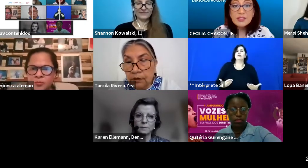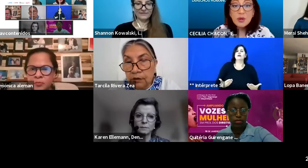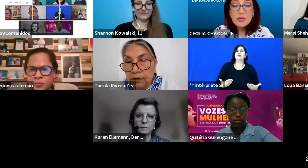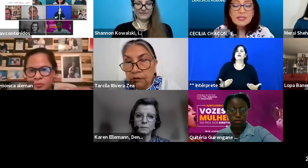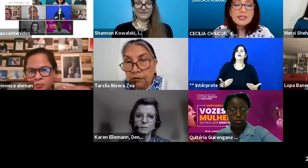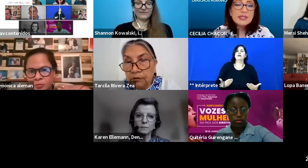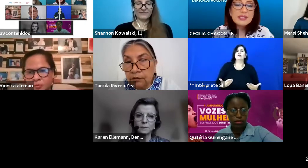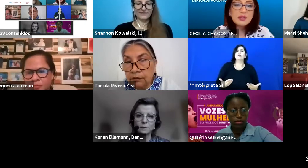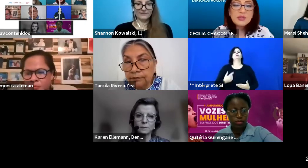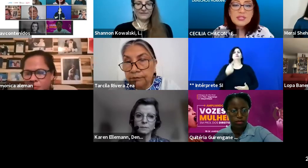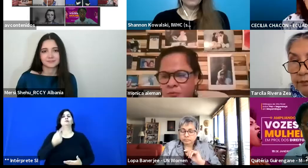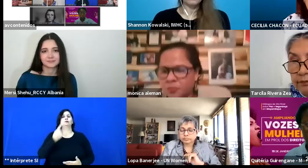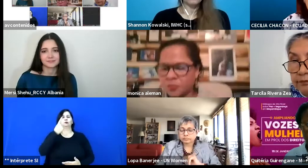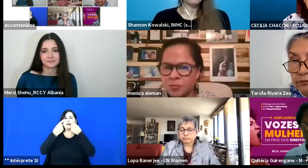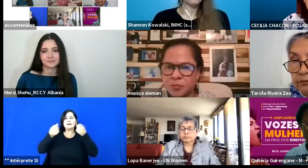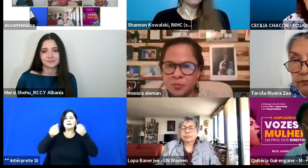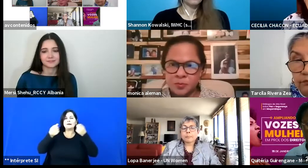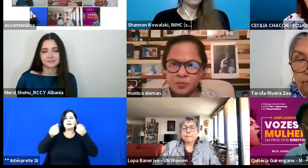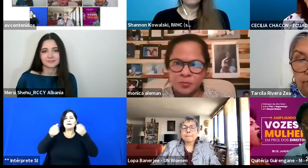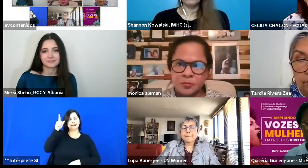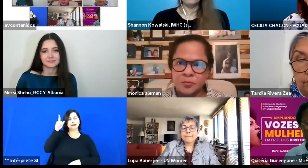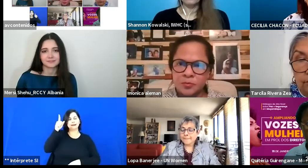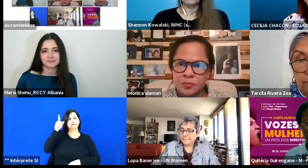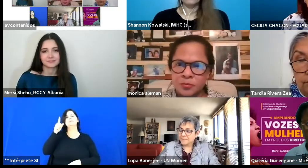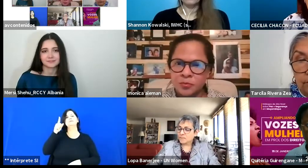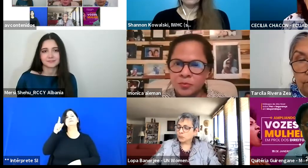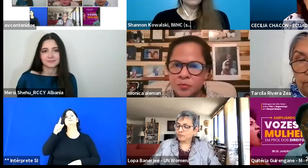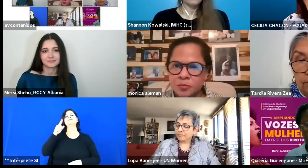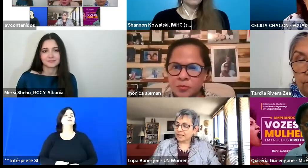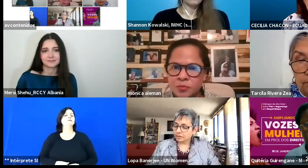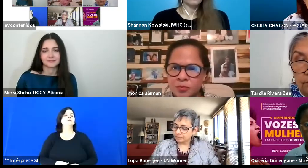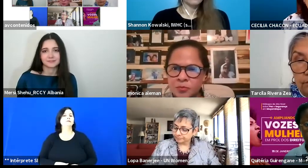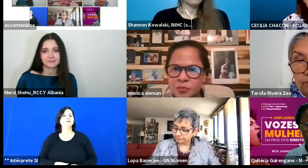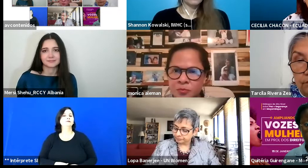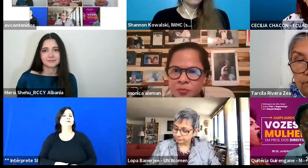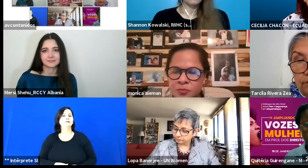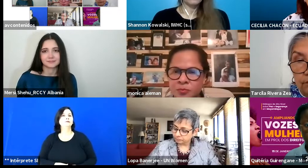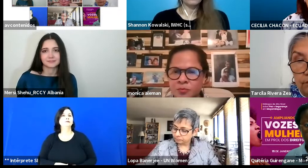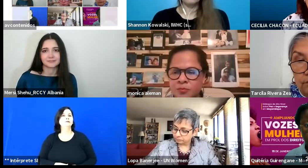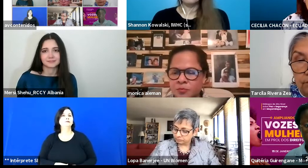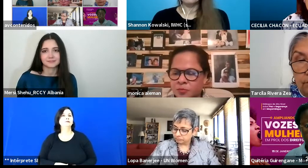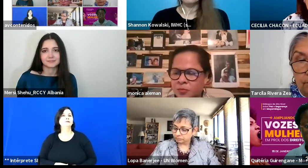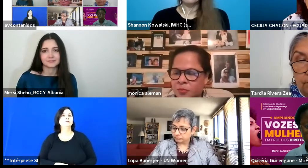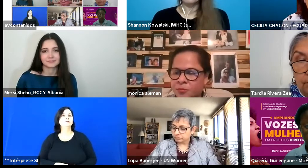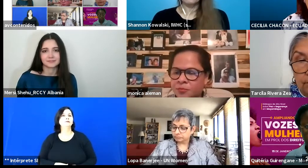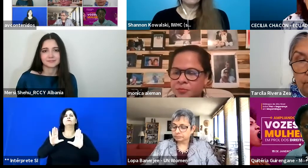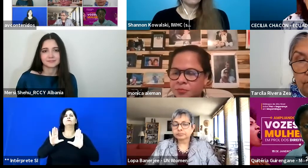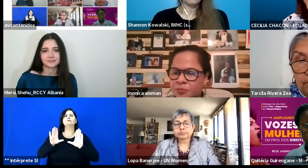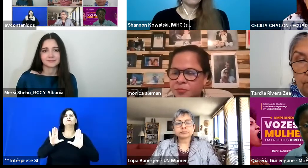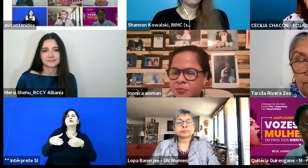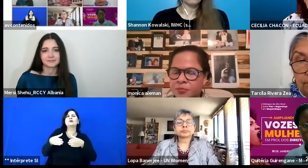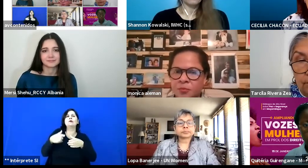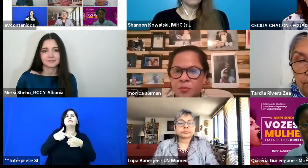mujeres, las jóvenes en ese entonces, teníamos que emigrar a la capital con la finalidad de